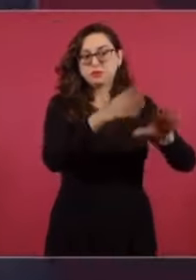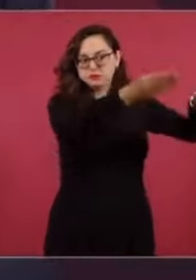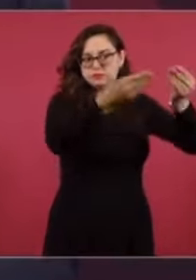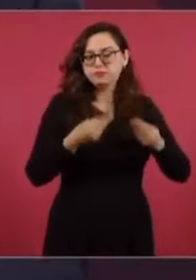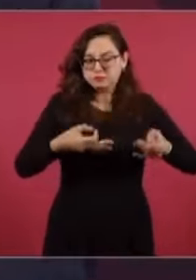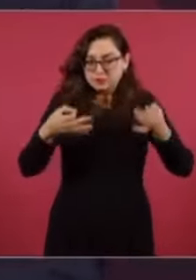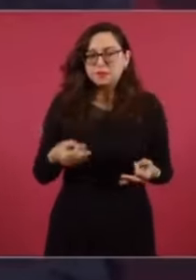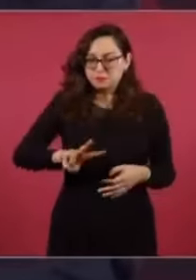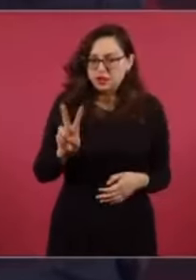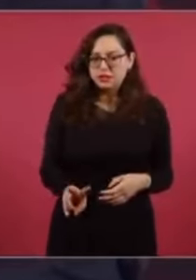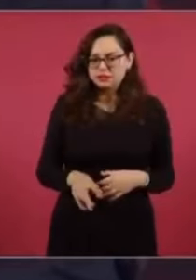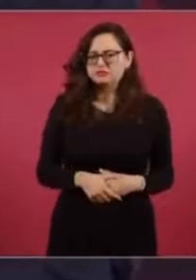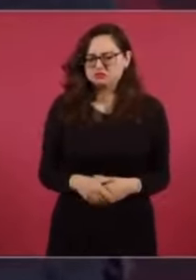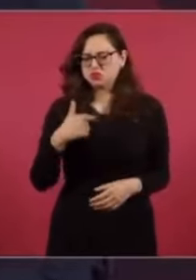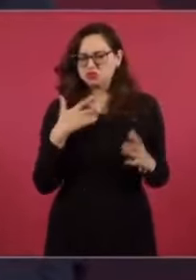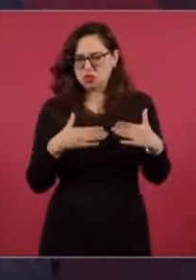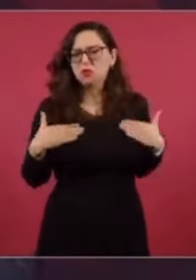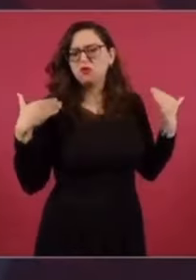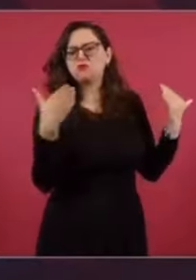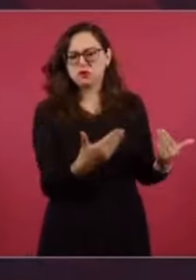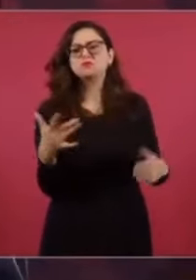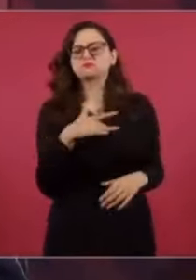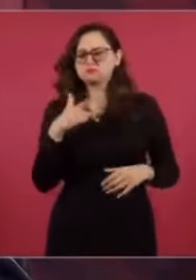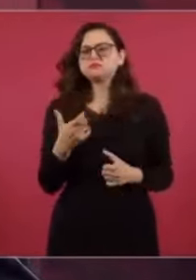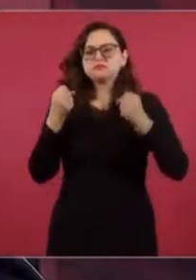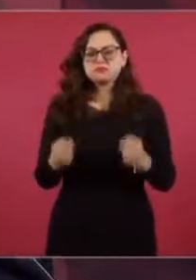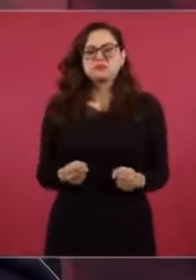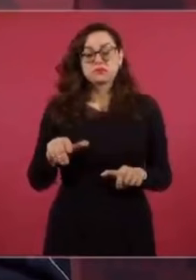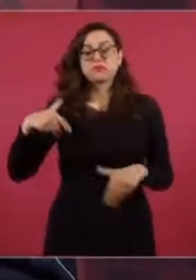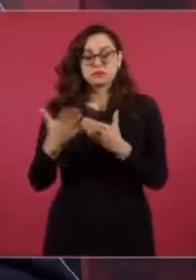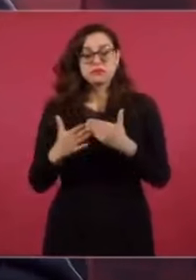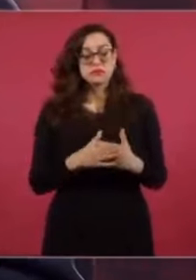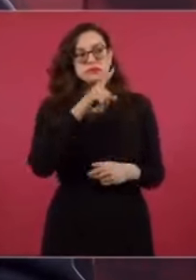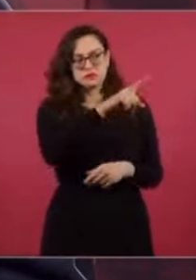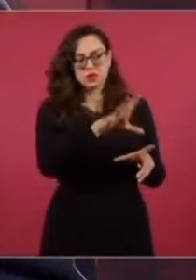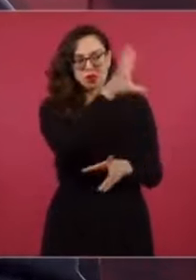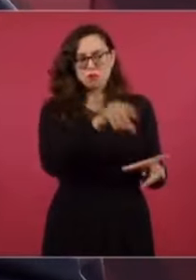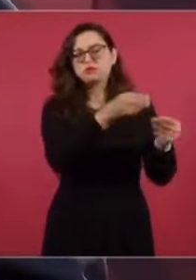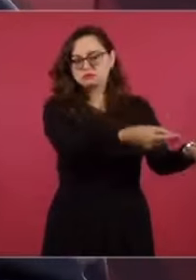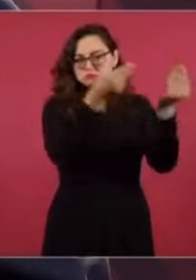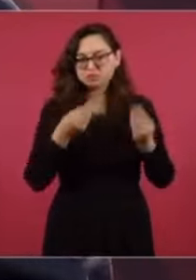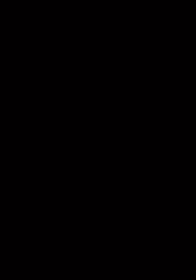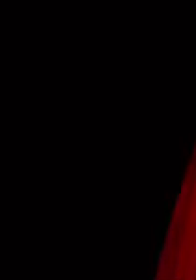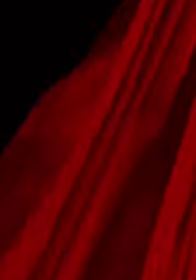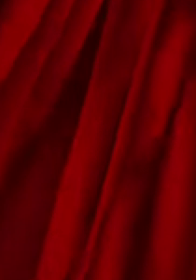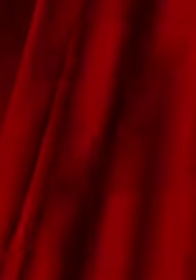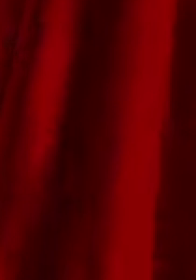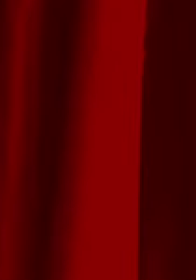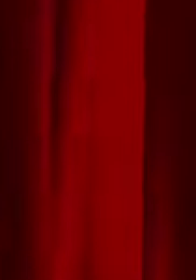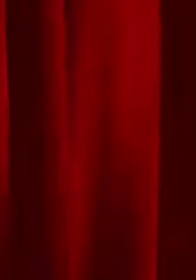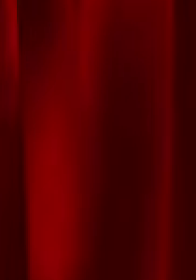que cuando ellos tengan ya todos los elementos nos van a informar y los vamos a dar a conocer a ustedes